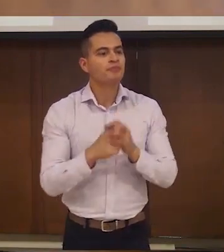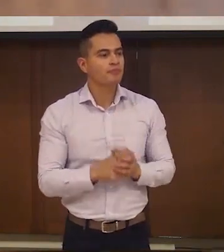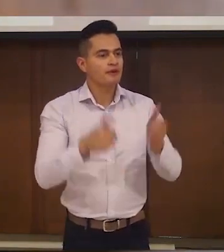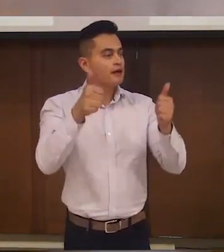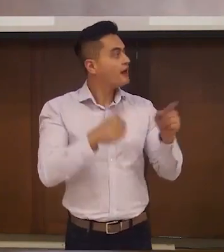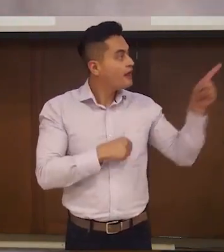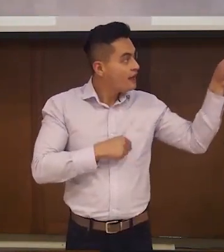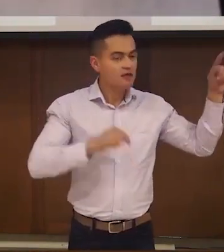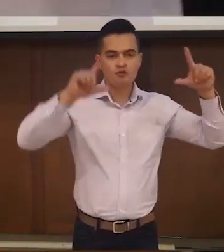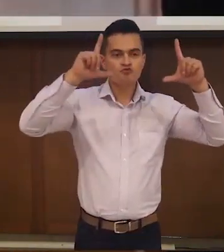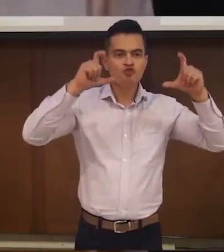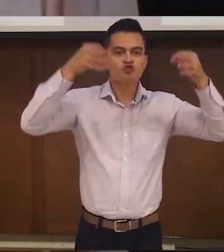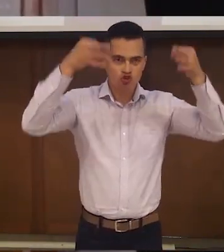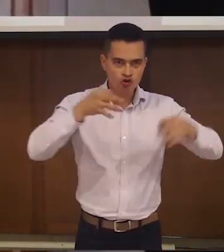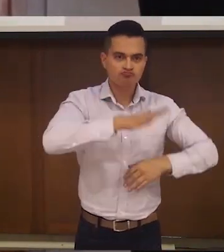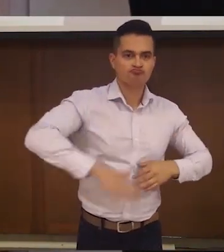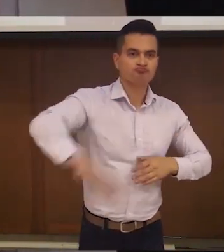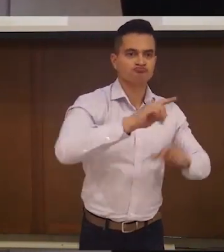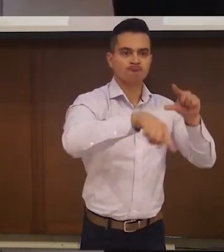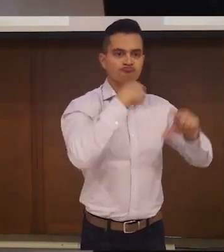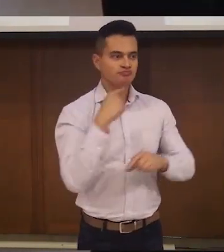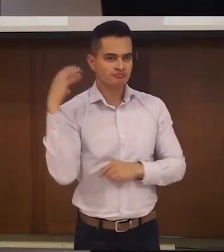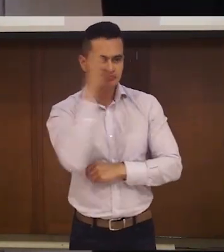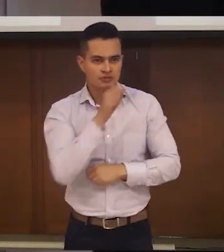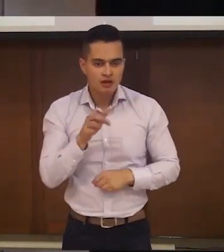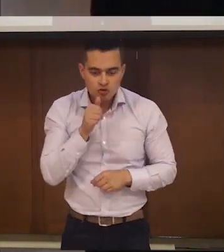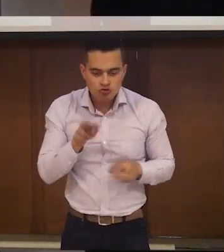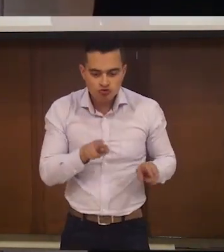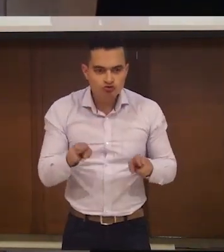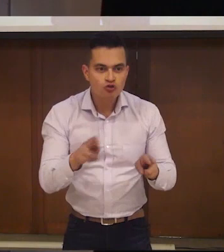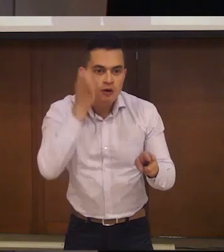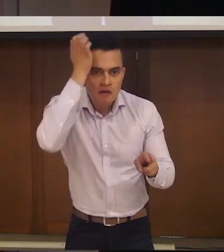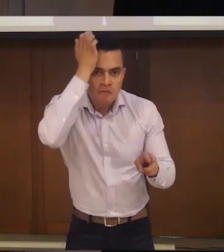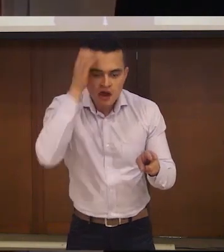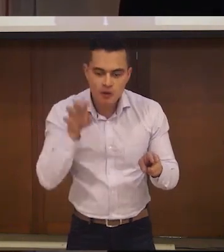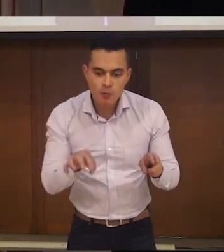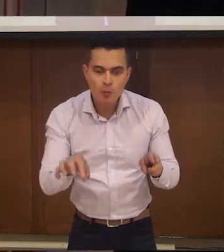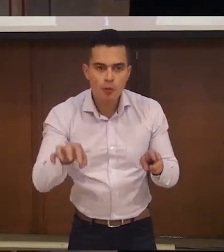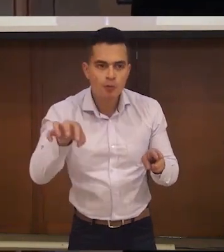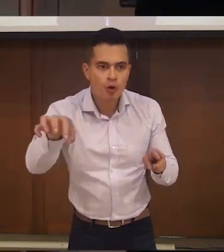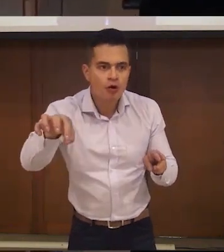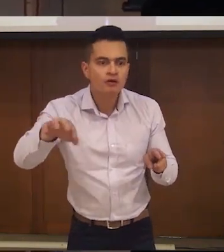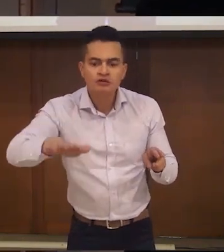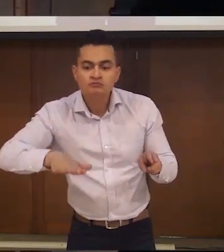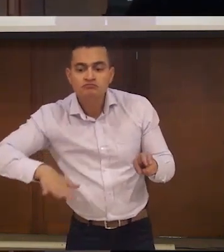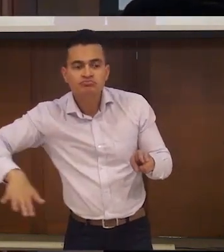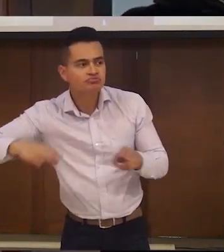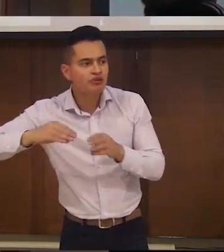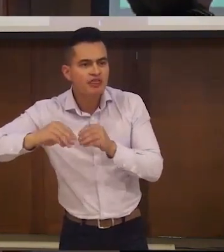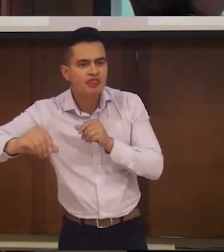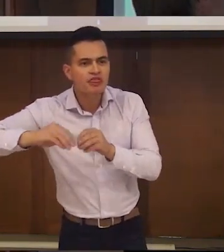Esta es la foto que me mandan. Hay unas piedras, obvio, y unas